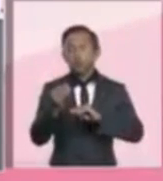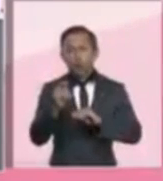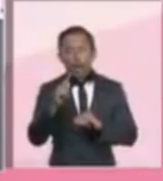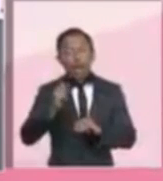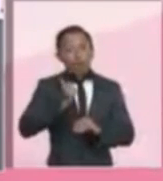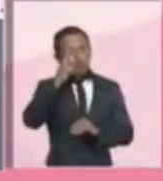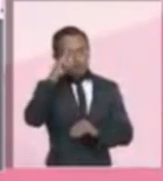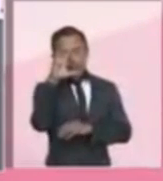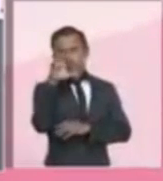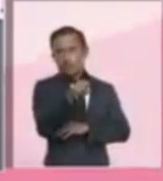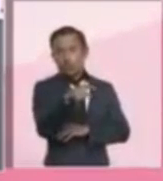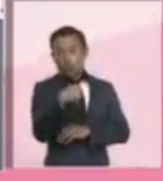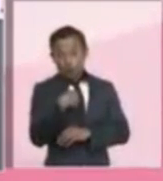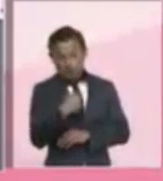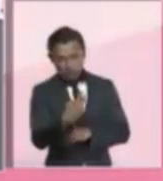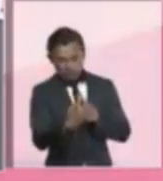nombre. Si